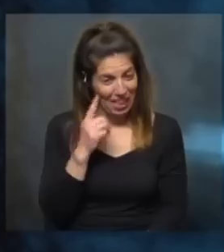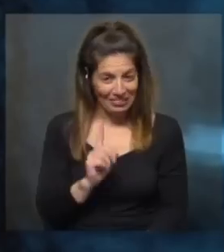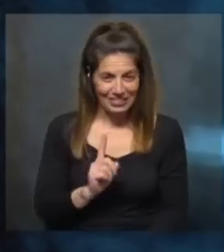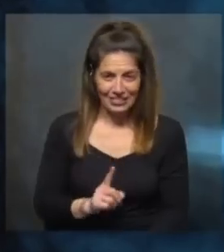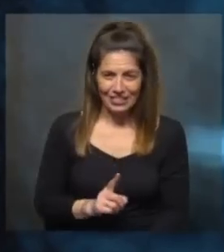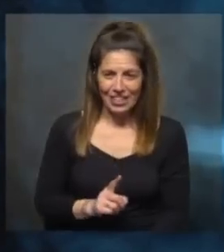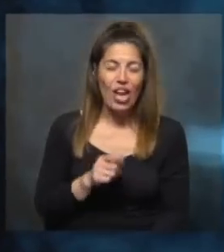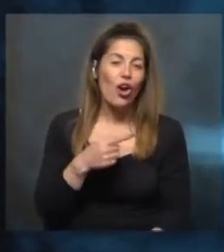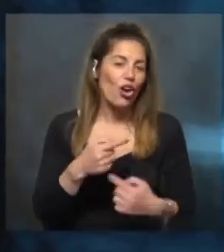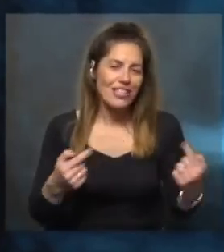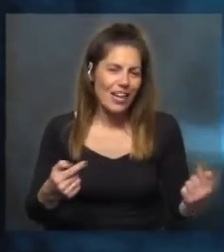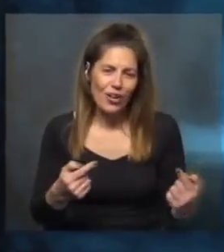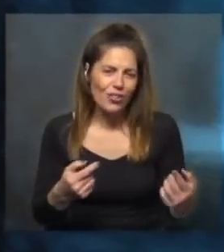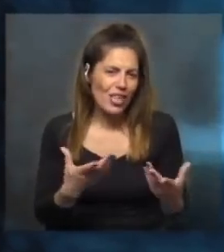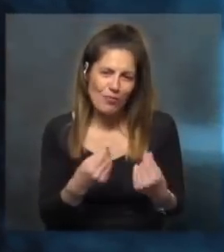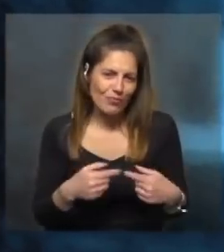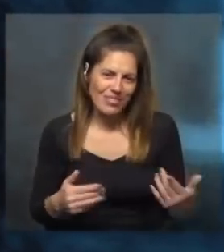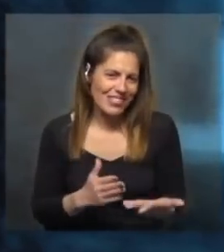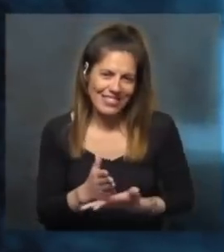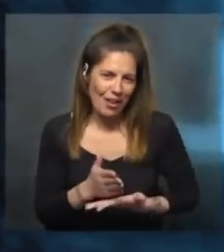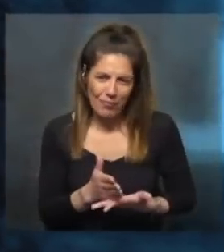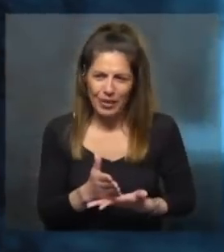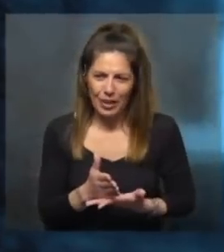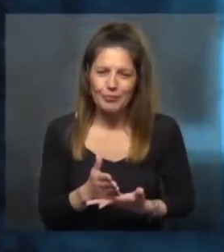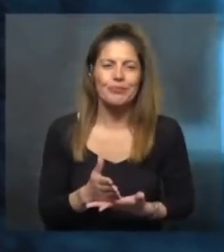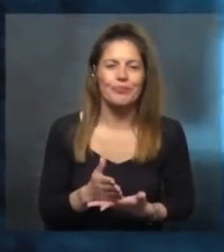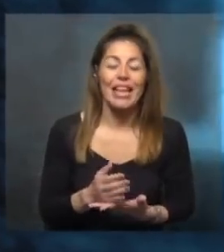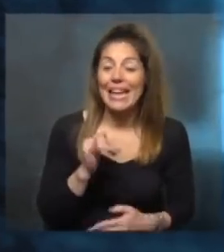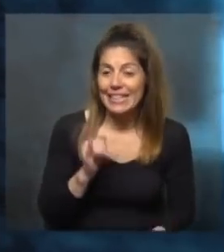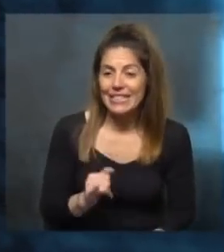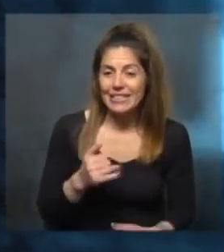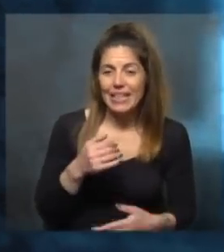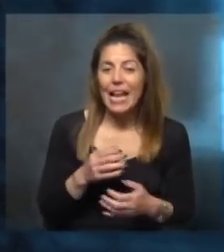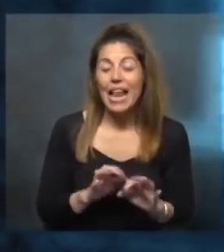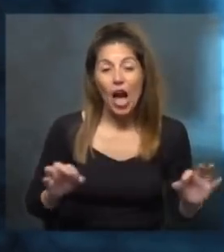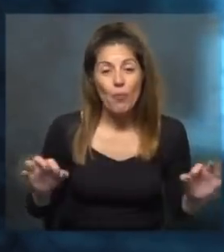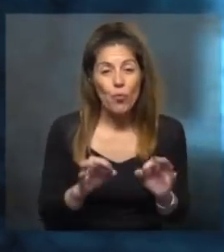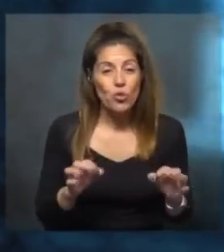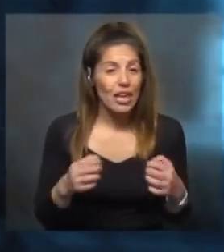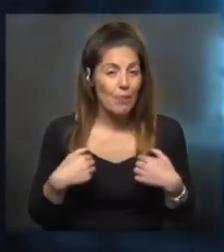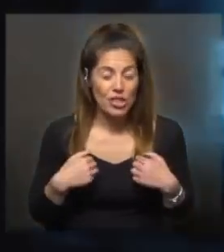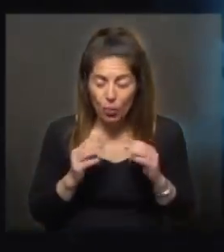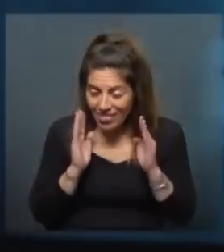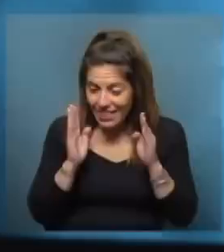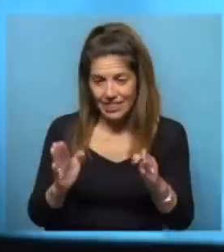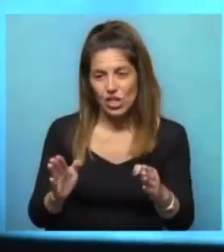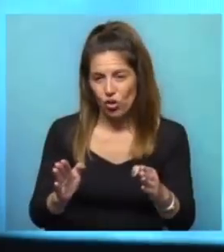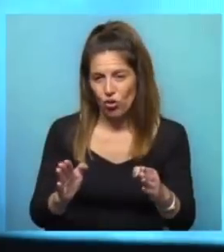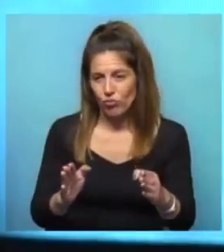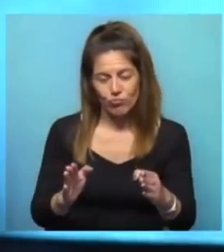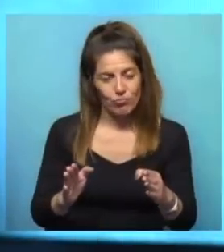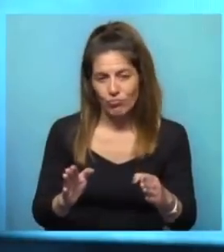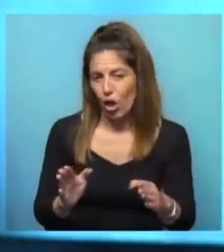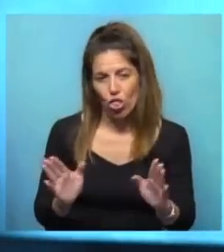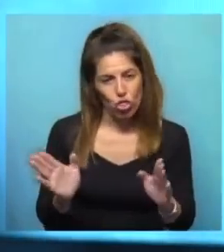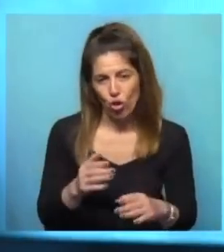con esas cosas Hemos jugado un montón y sí la música en mi caso me sigo dedicando de lleno a esto a full